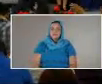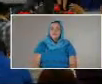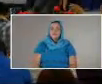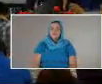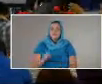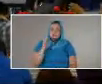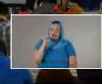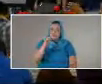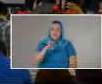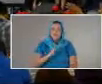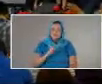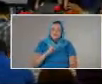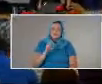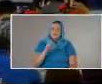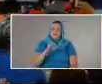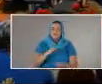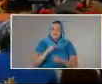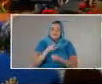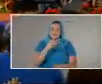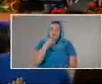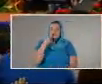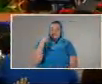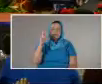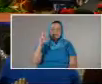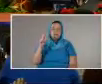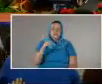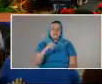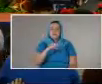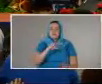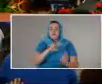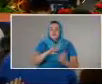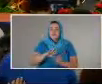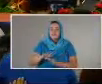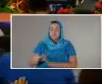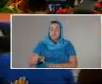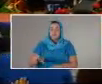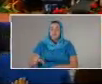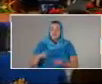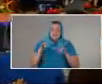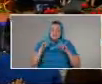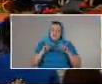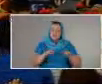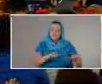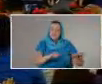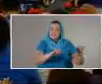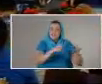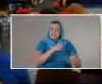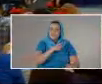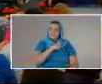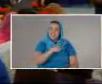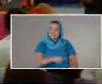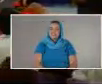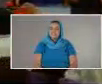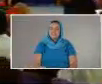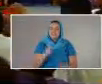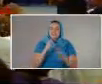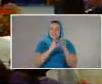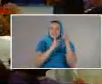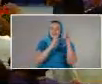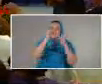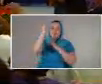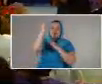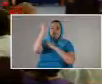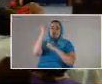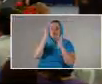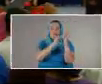Y tú eres ese pueblo y Dios no te ha desamparado. Padre, en el nombre poderoso de Jesús clamamos delante